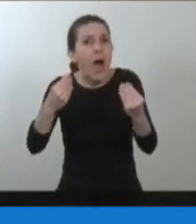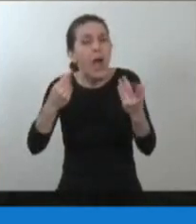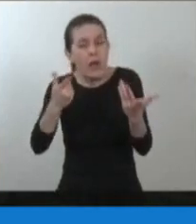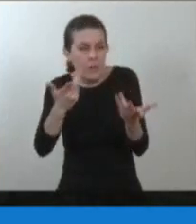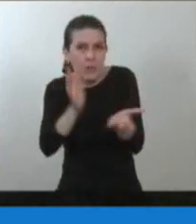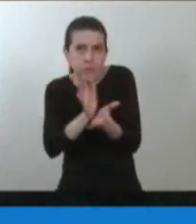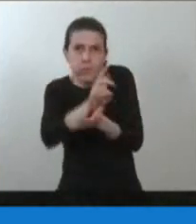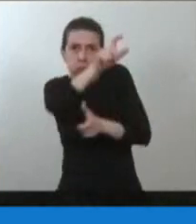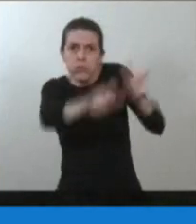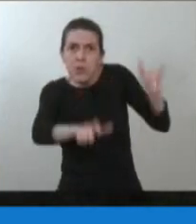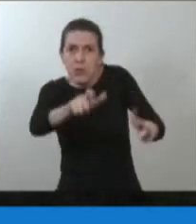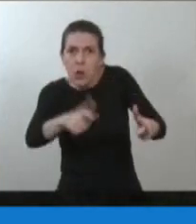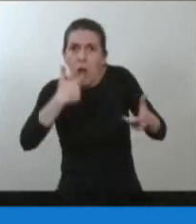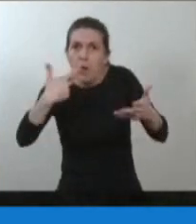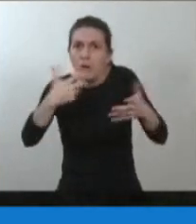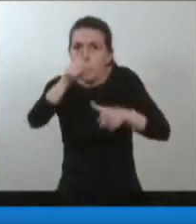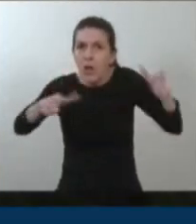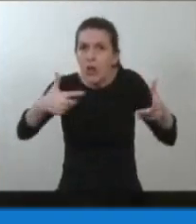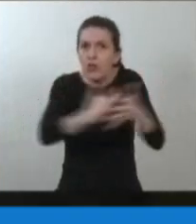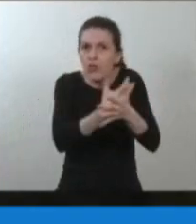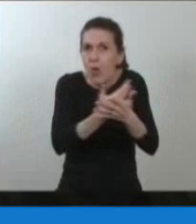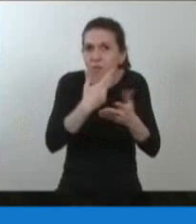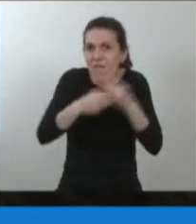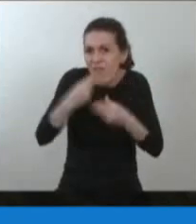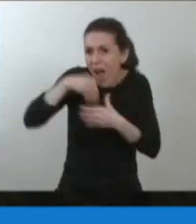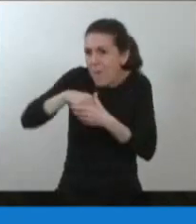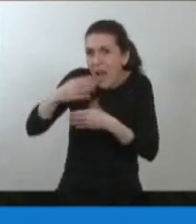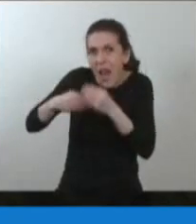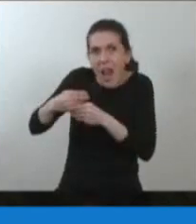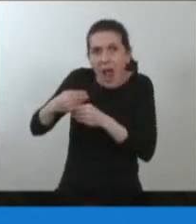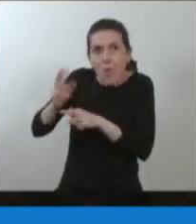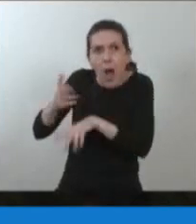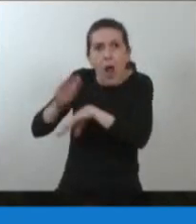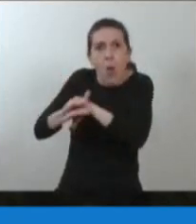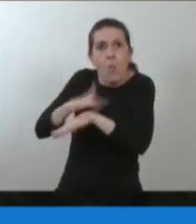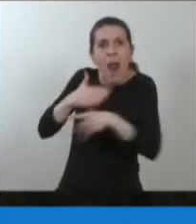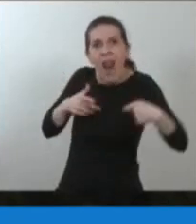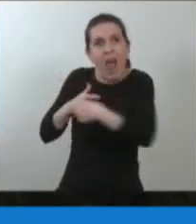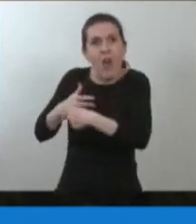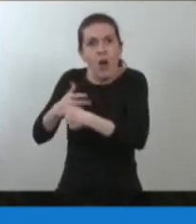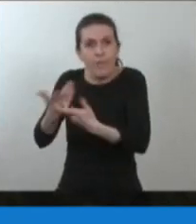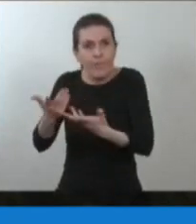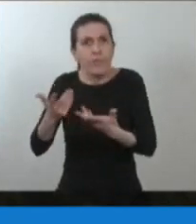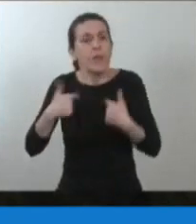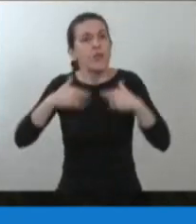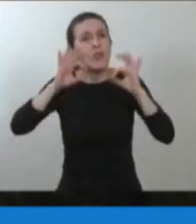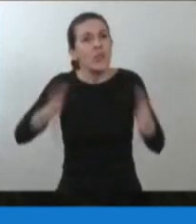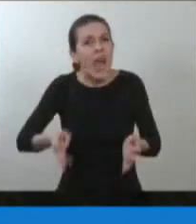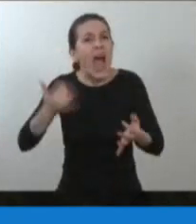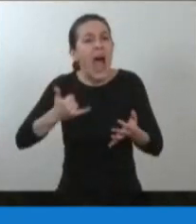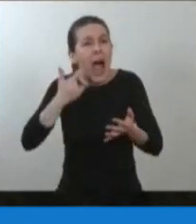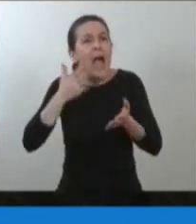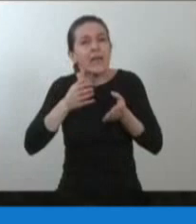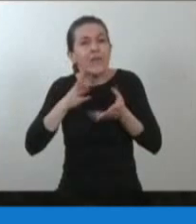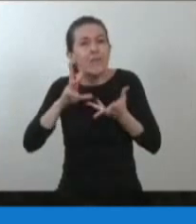de los que padecen la pérdida de seres queridos a manos del delito yo sé que estamos en el camino